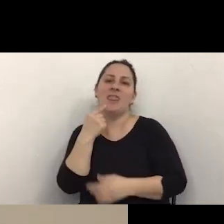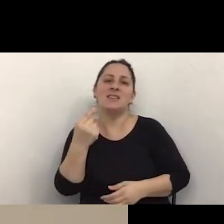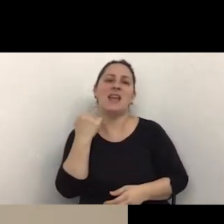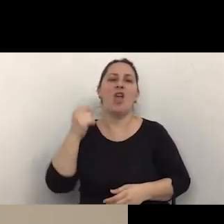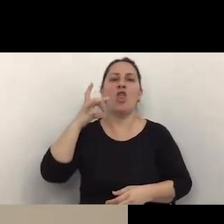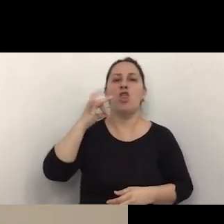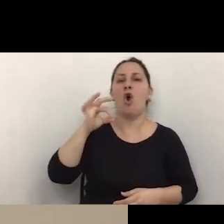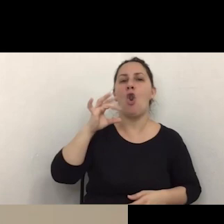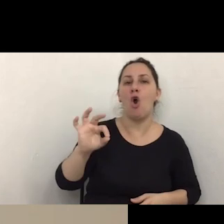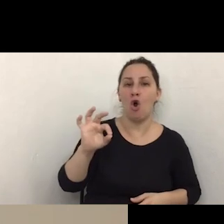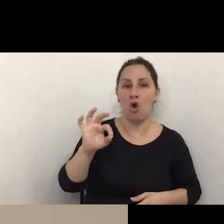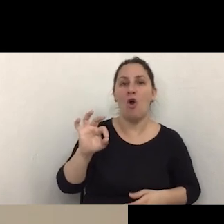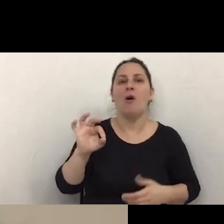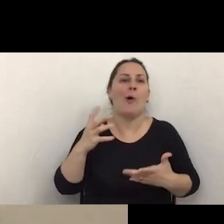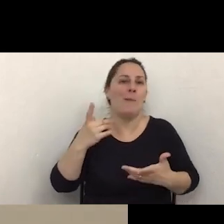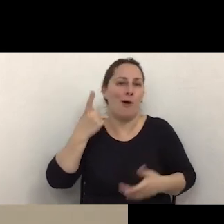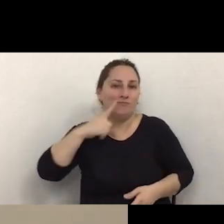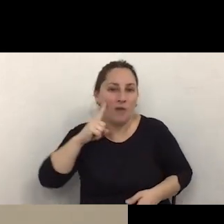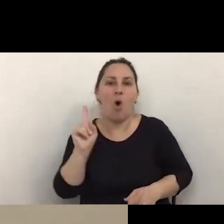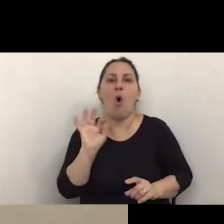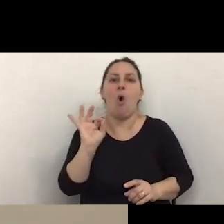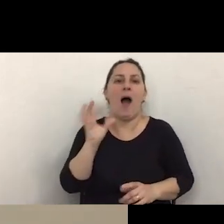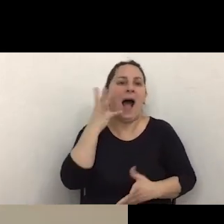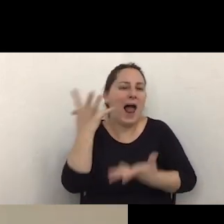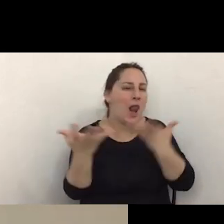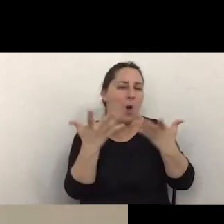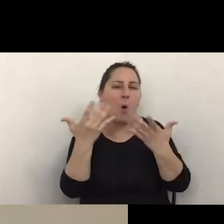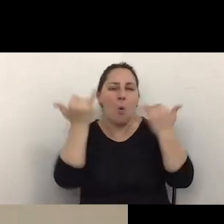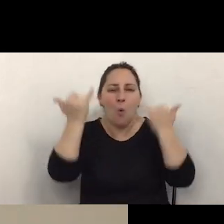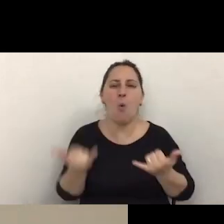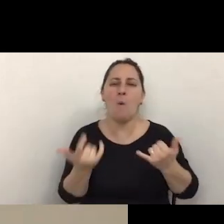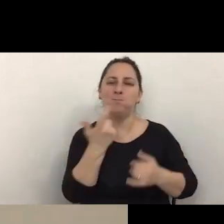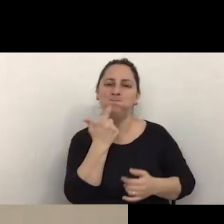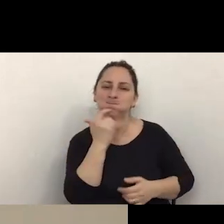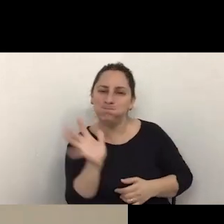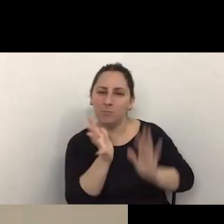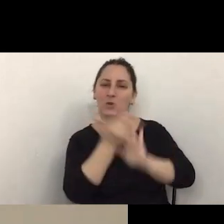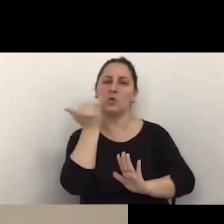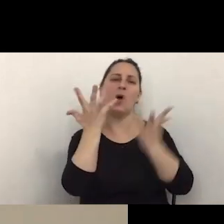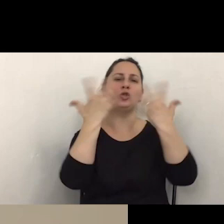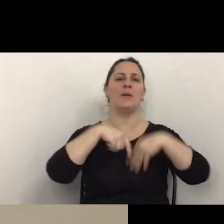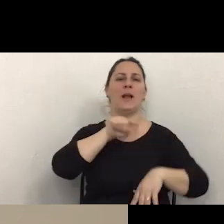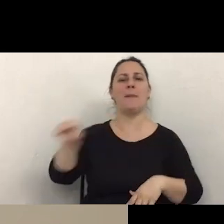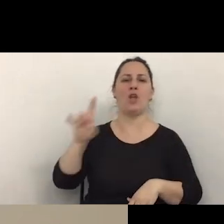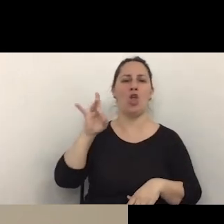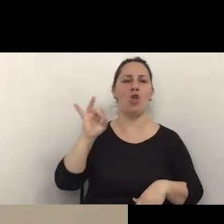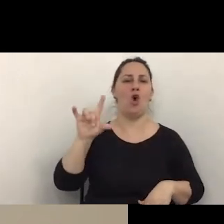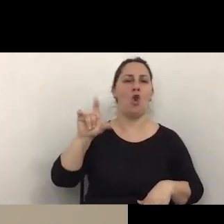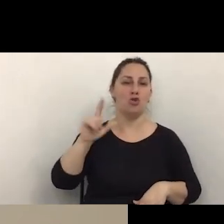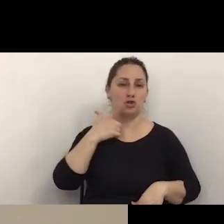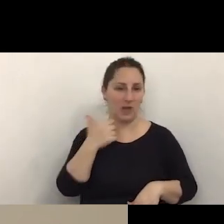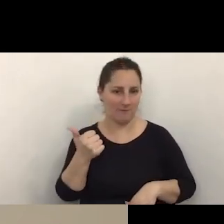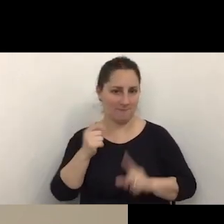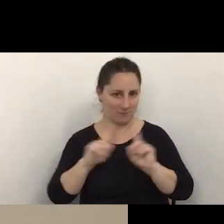dolo simplemente porque existió una presunción acá, entonces digo que es dolosa. volvamos de